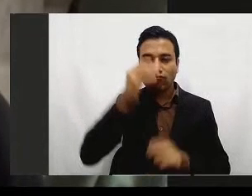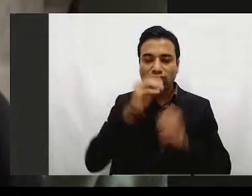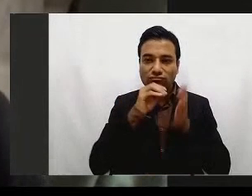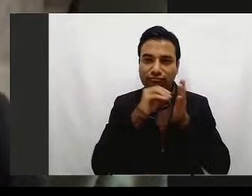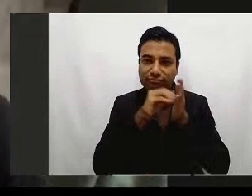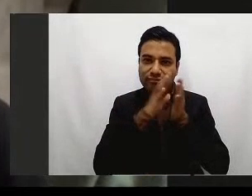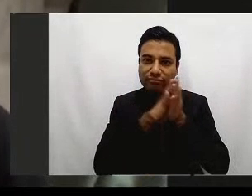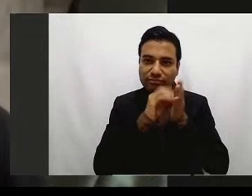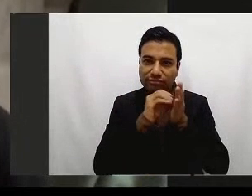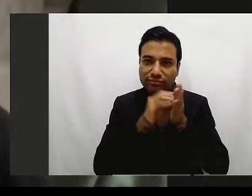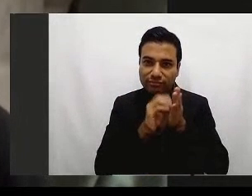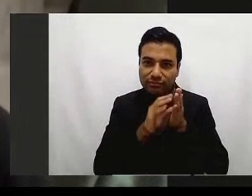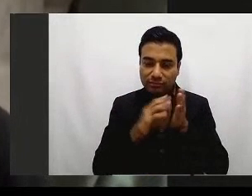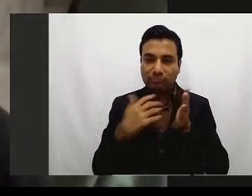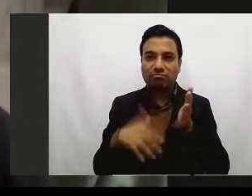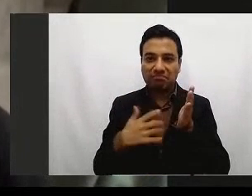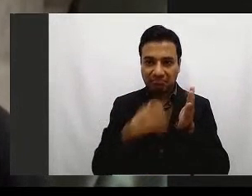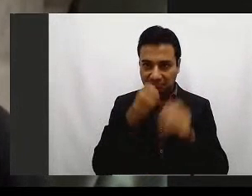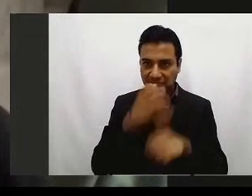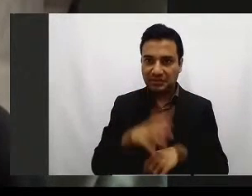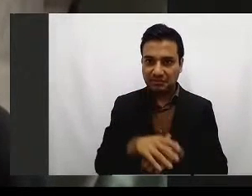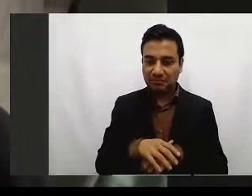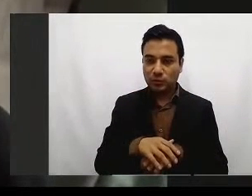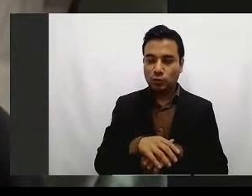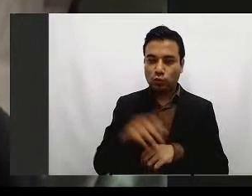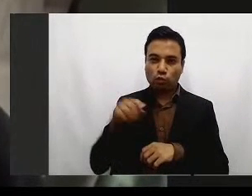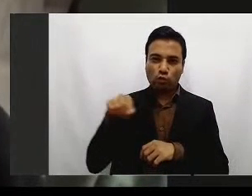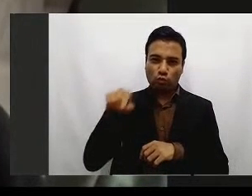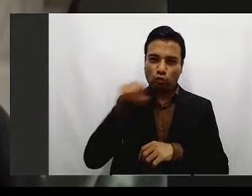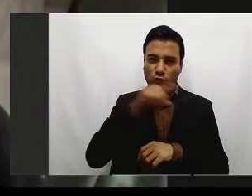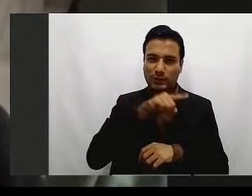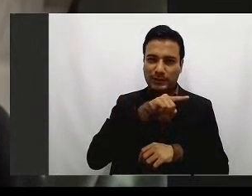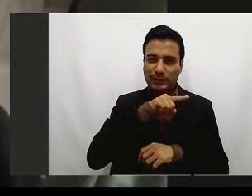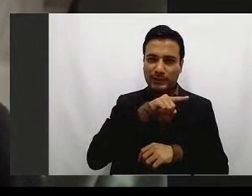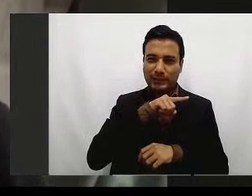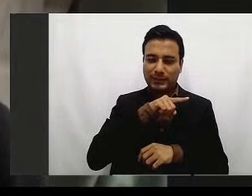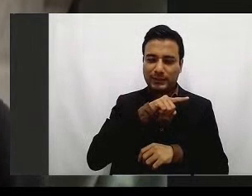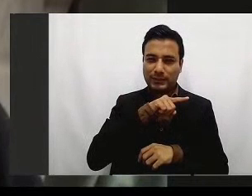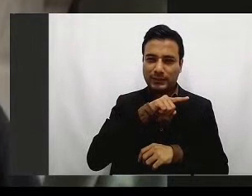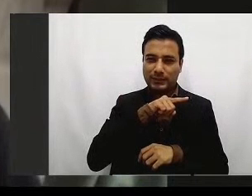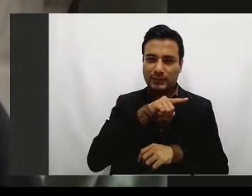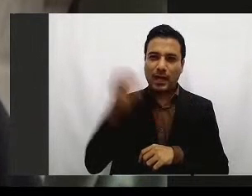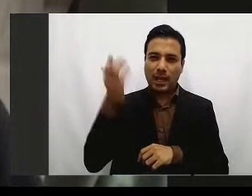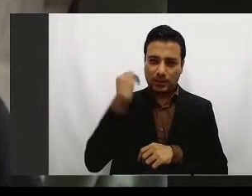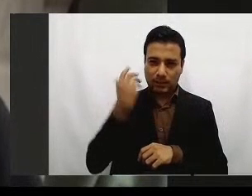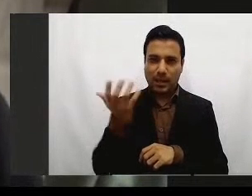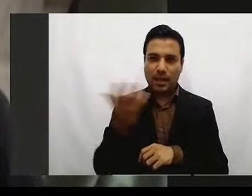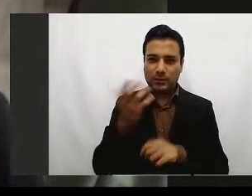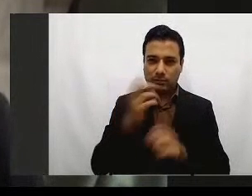programa. Ustedes han hecho algunos programas así antes,